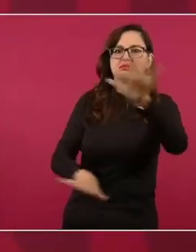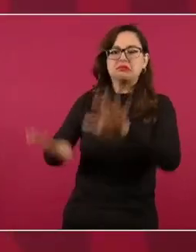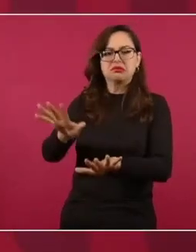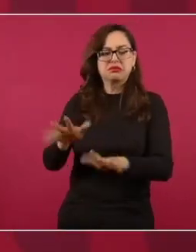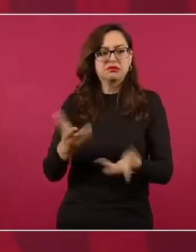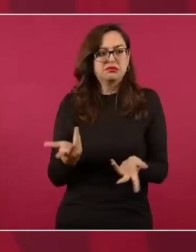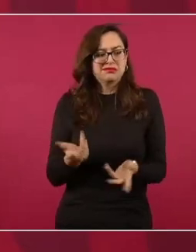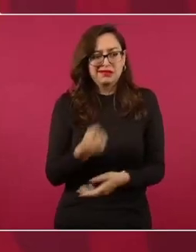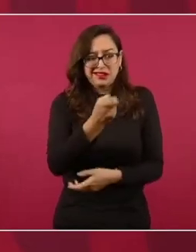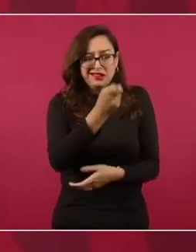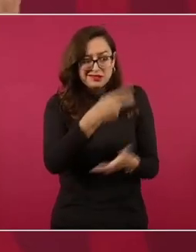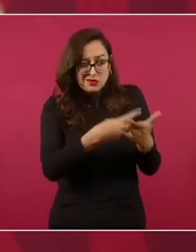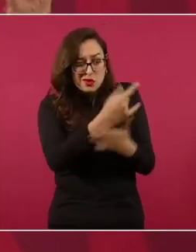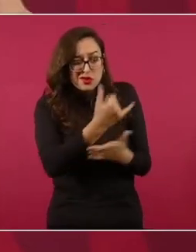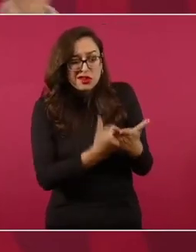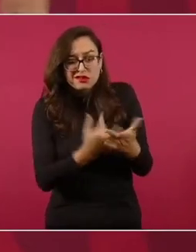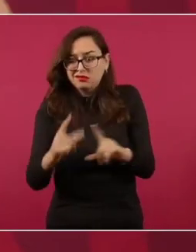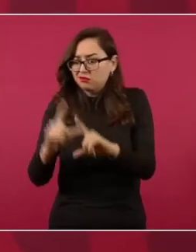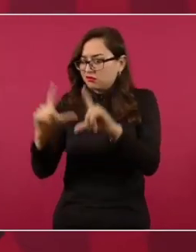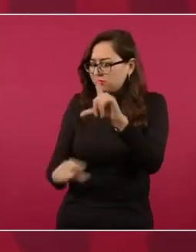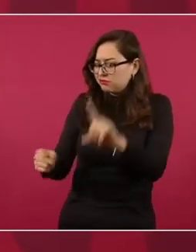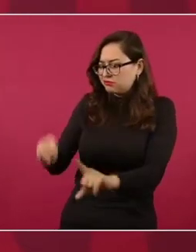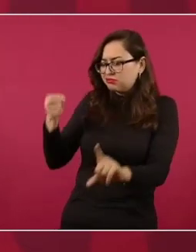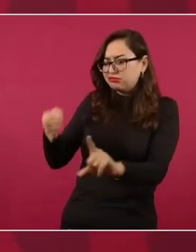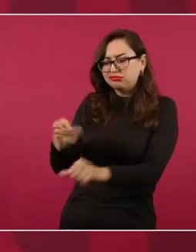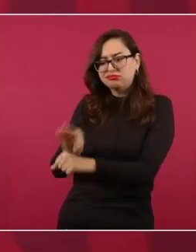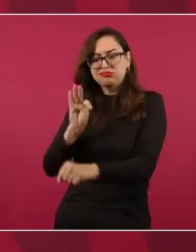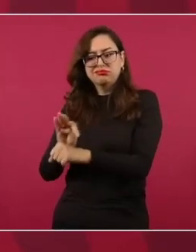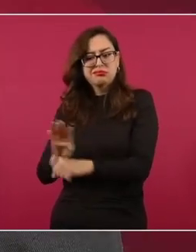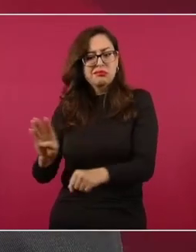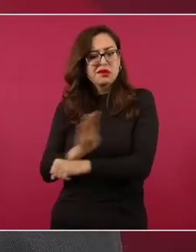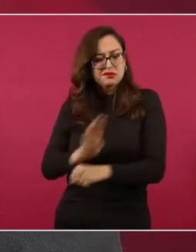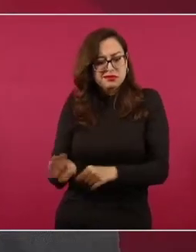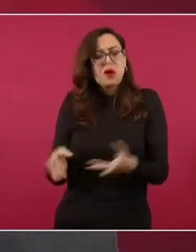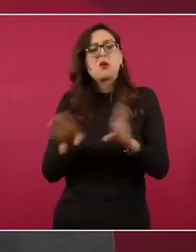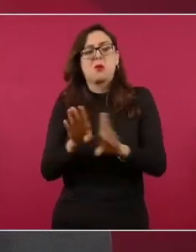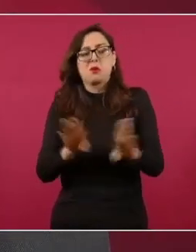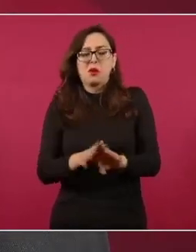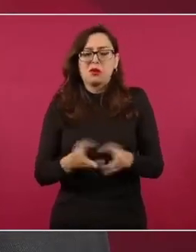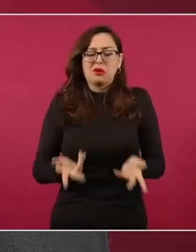pensar que la gente